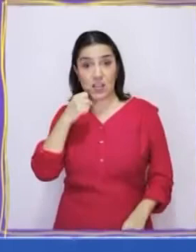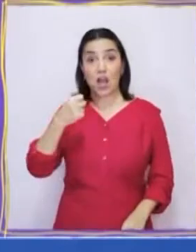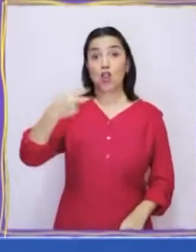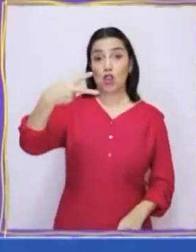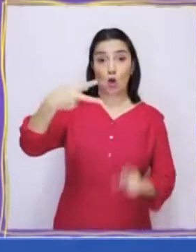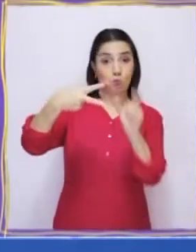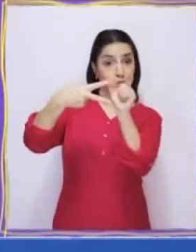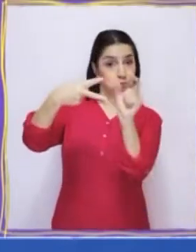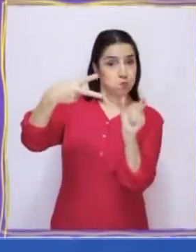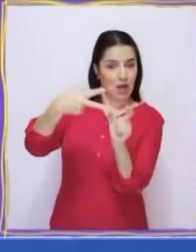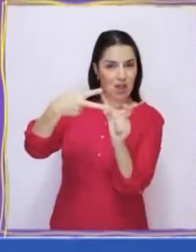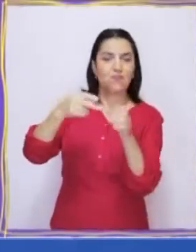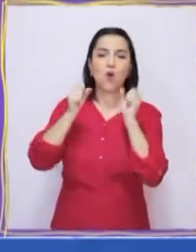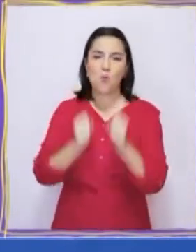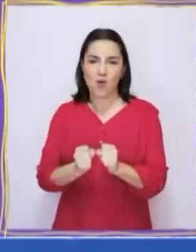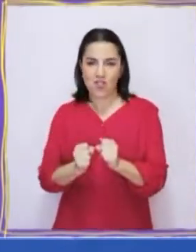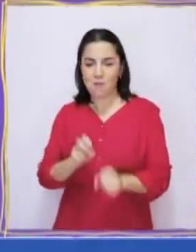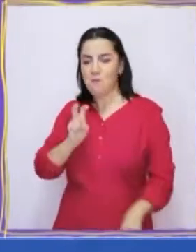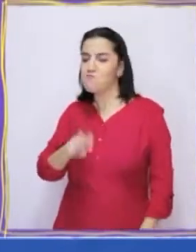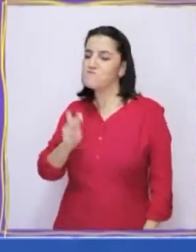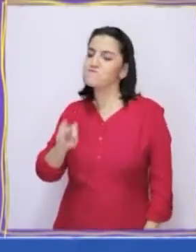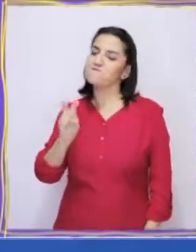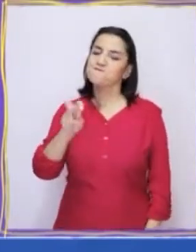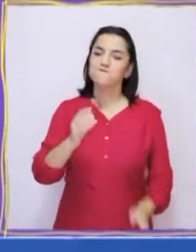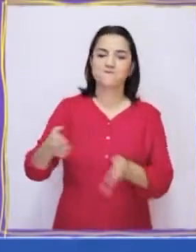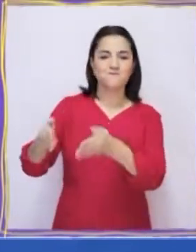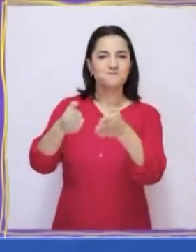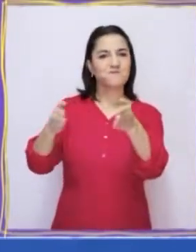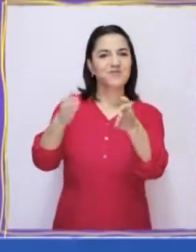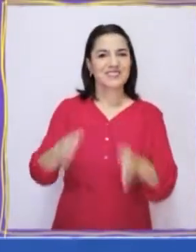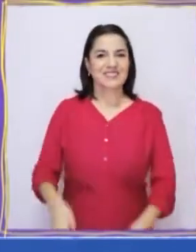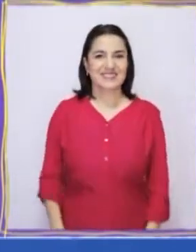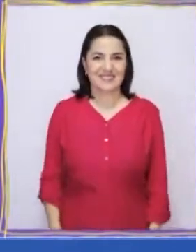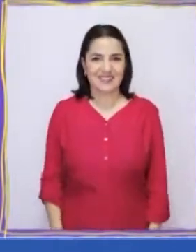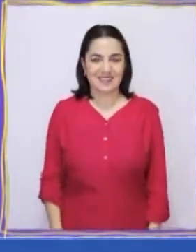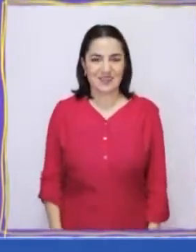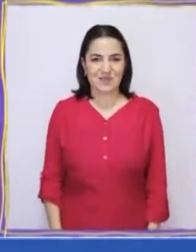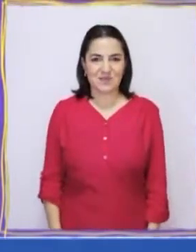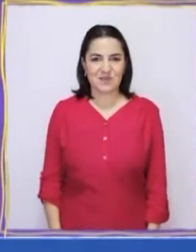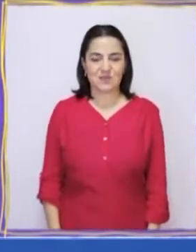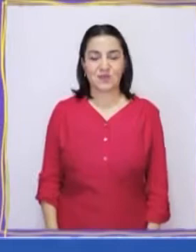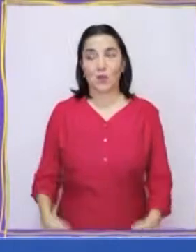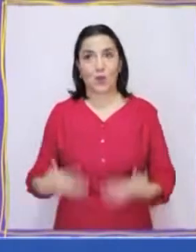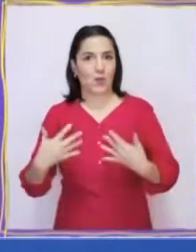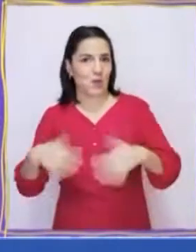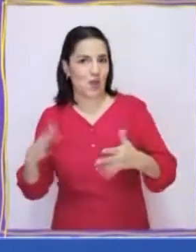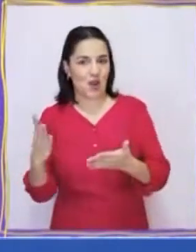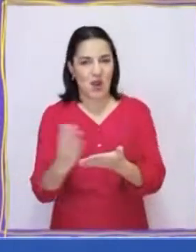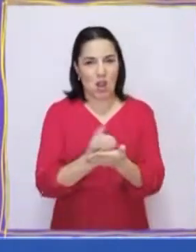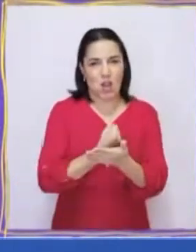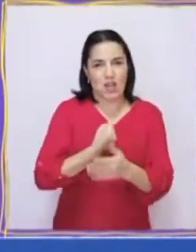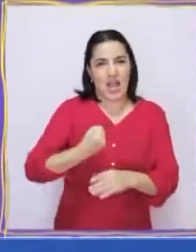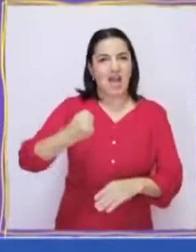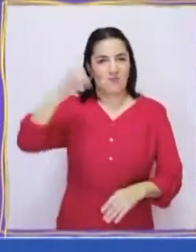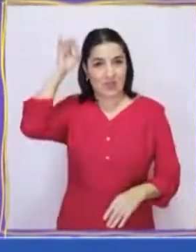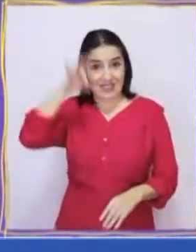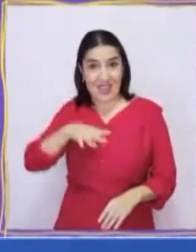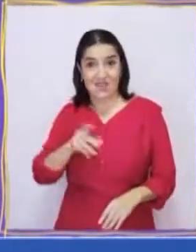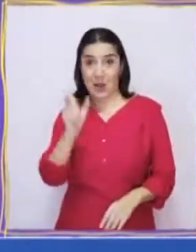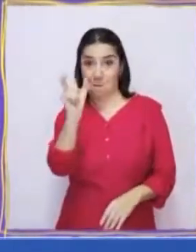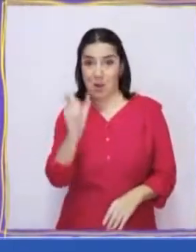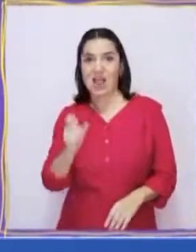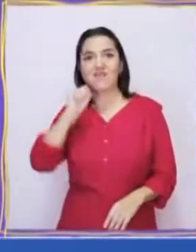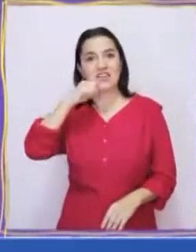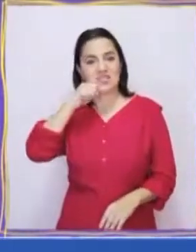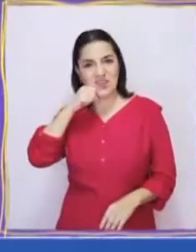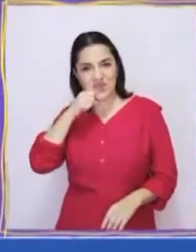significado de las dos palabras y podemos seguir en el camino para ir avanzando. Menos mal logramos descubrir el